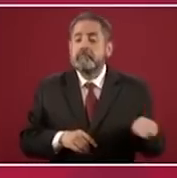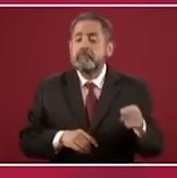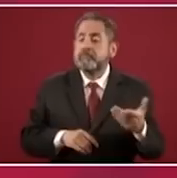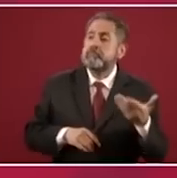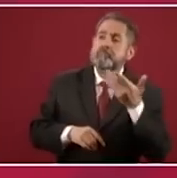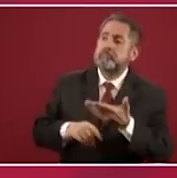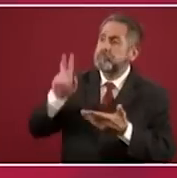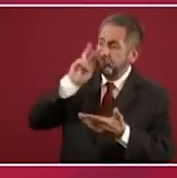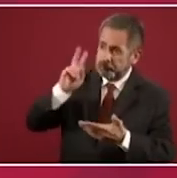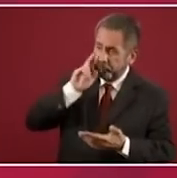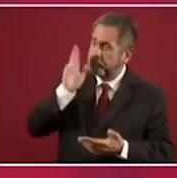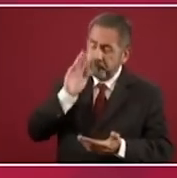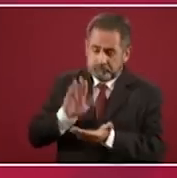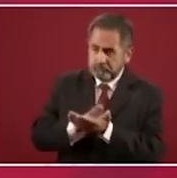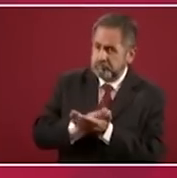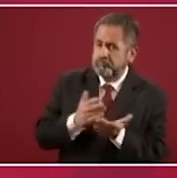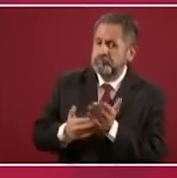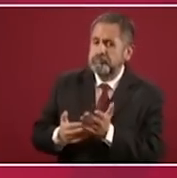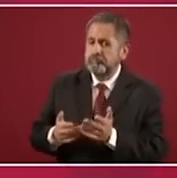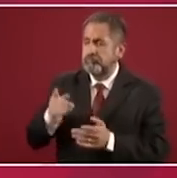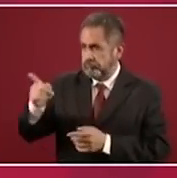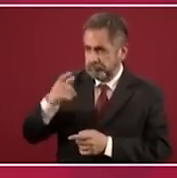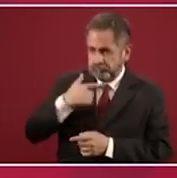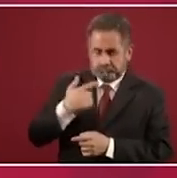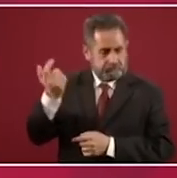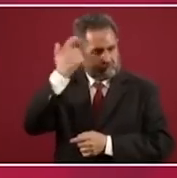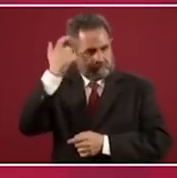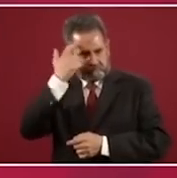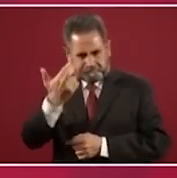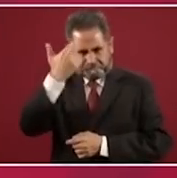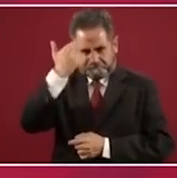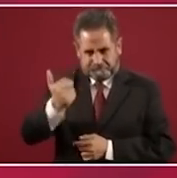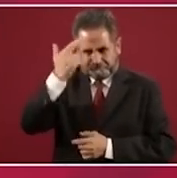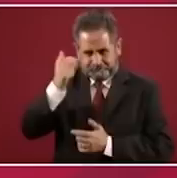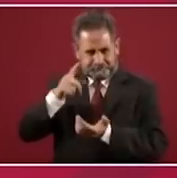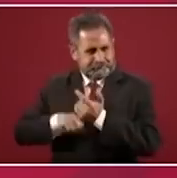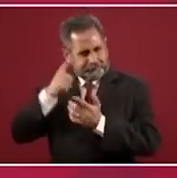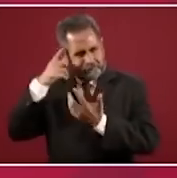yo demuestre si ando cuerdo, ¿no?